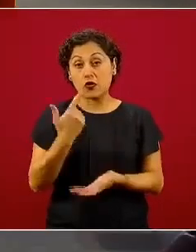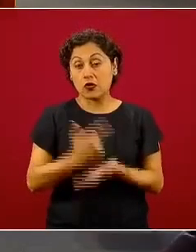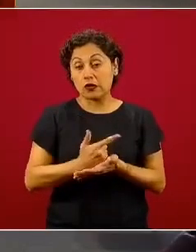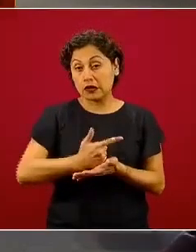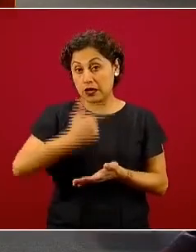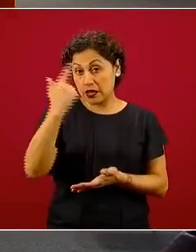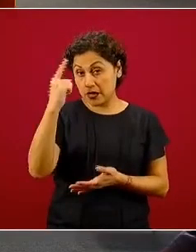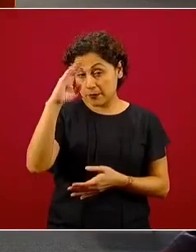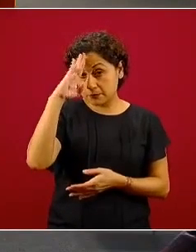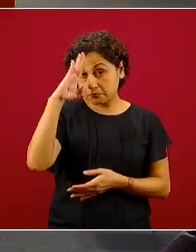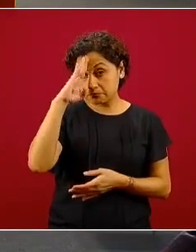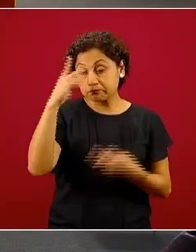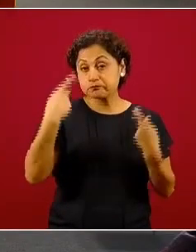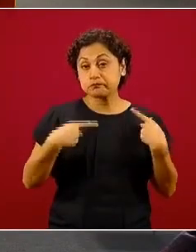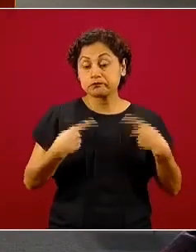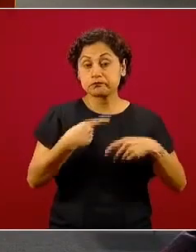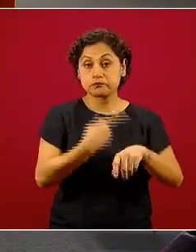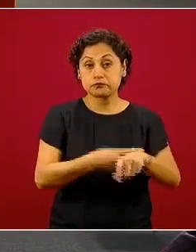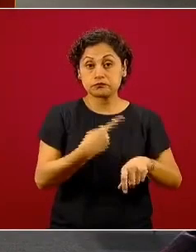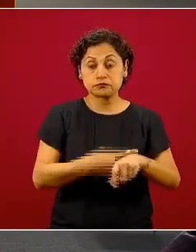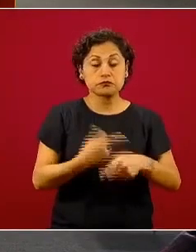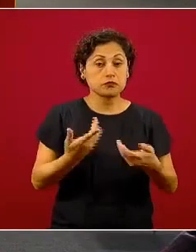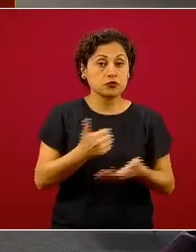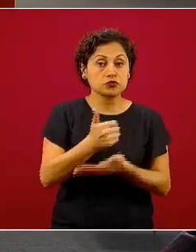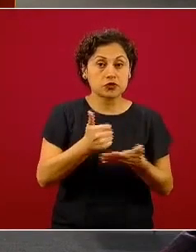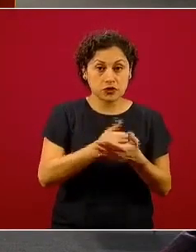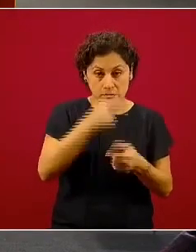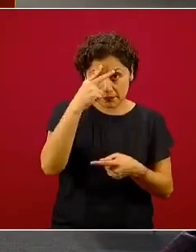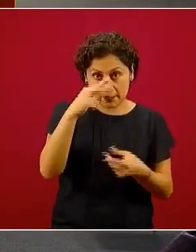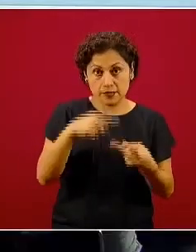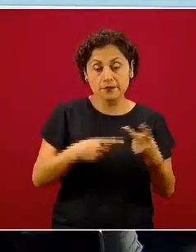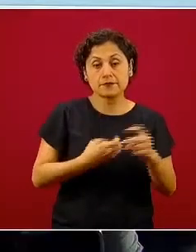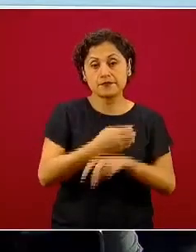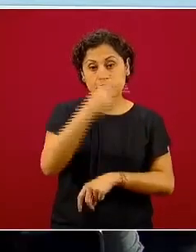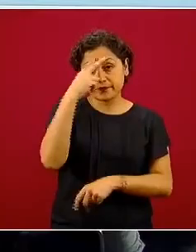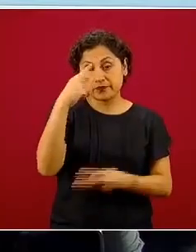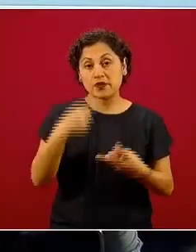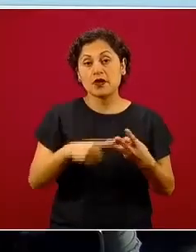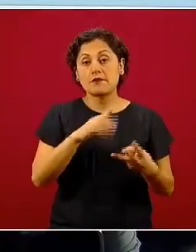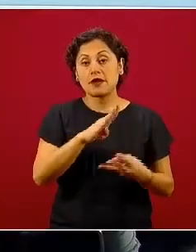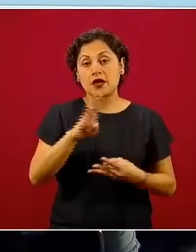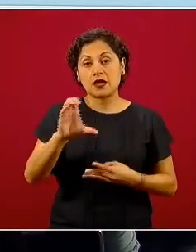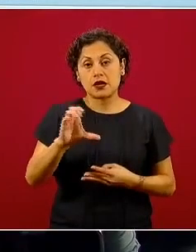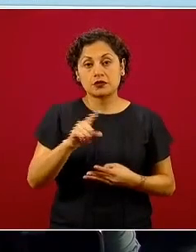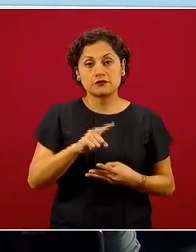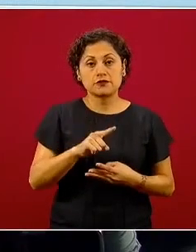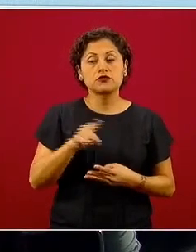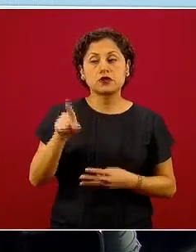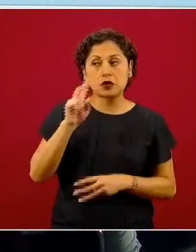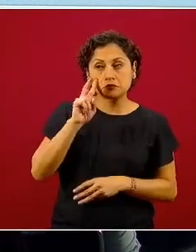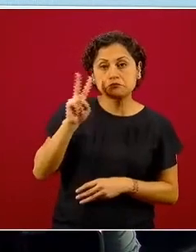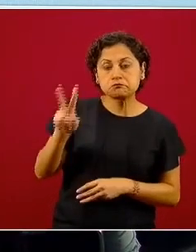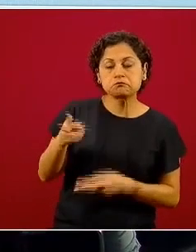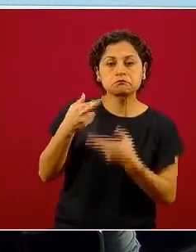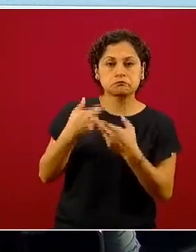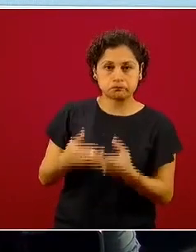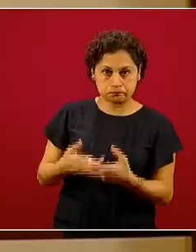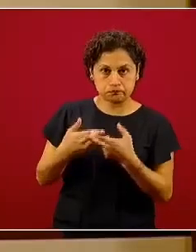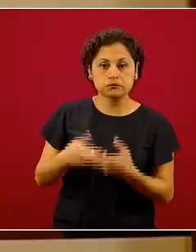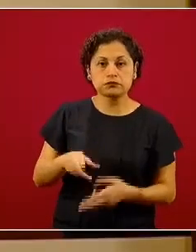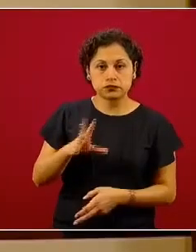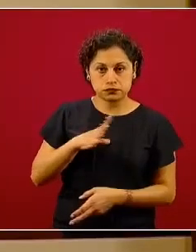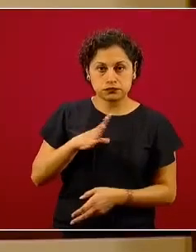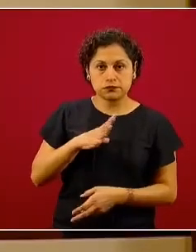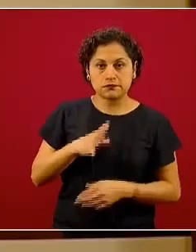carga de pacientes. Ciudad de México, Estado de México, Baja California, son los estados que hoy reportan la